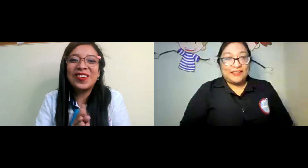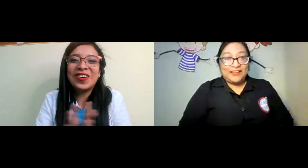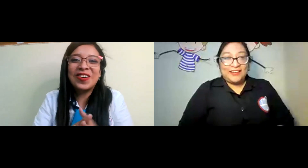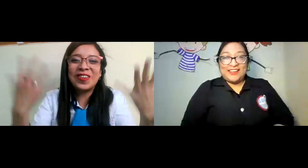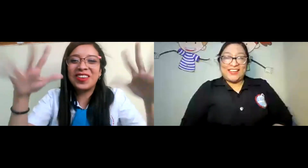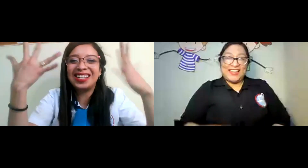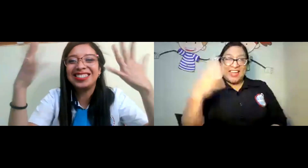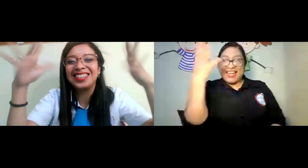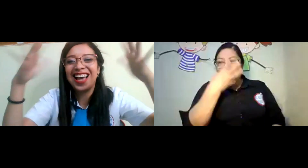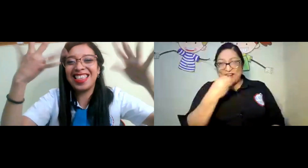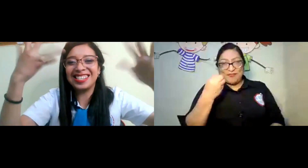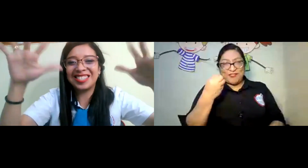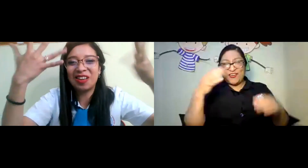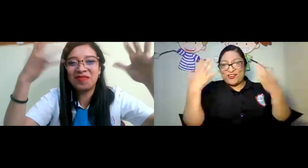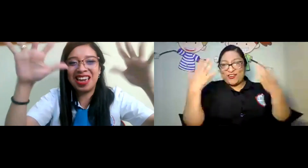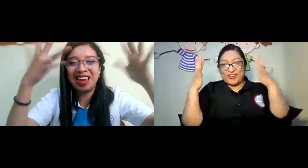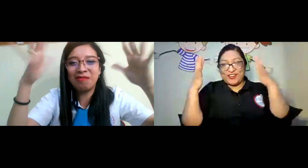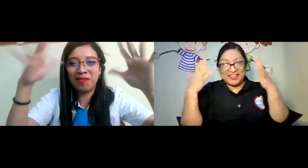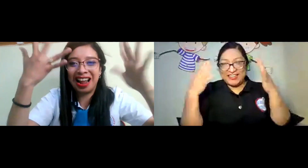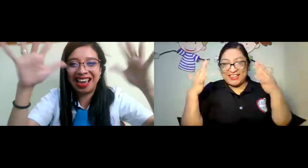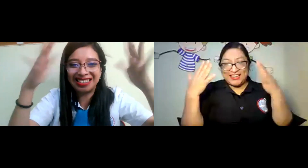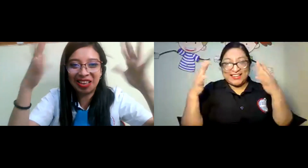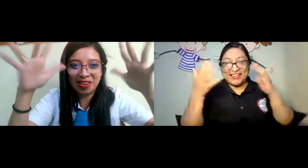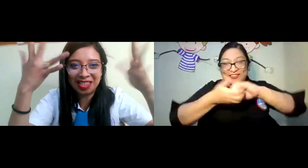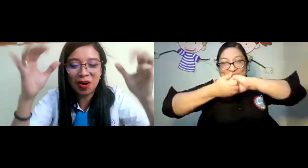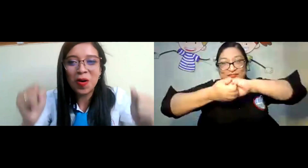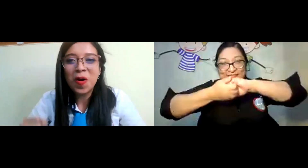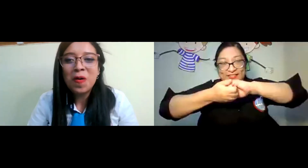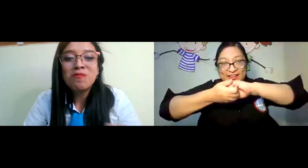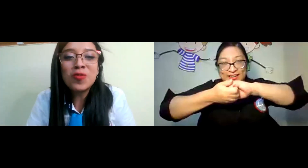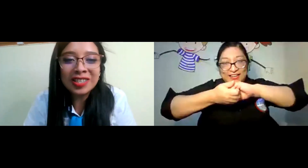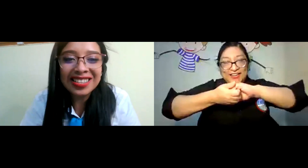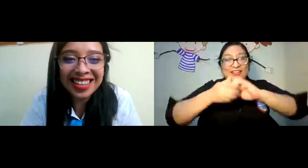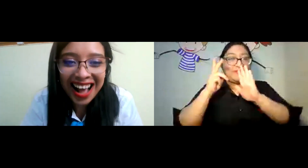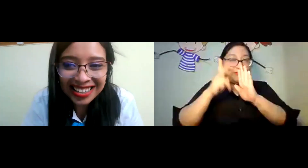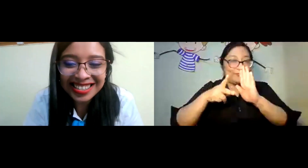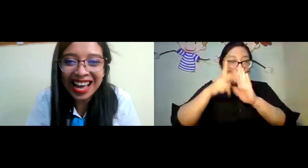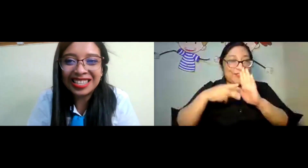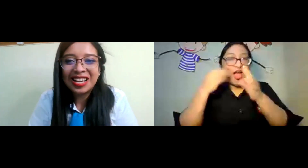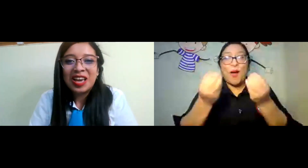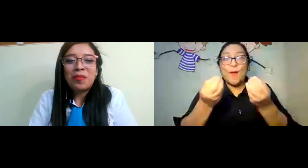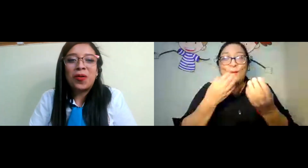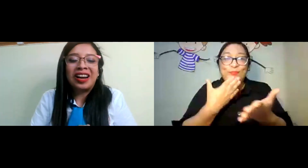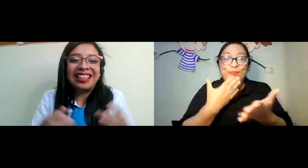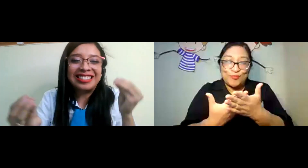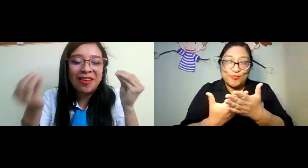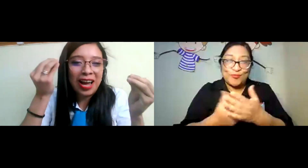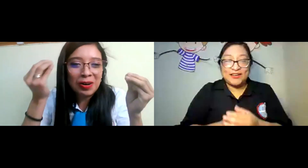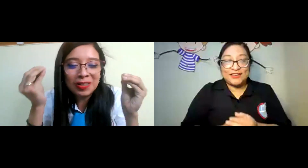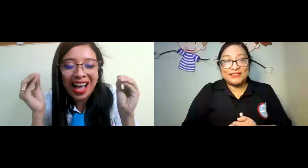¡Bonito! Felicidades también para este video. Muchas gracias